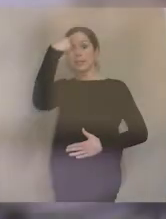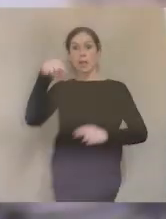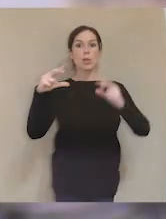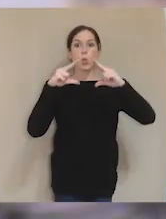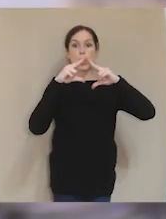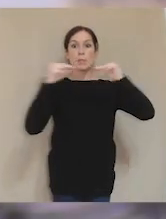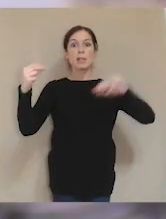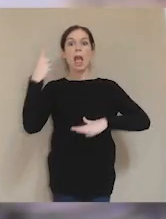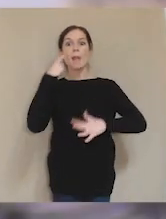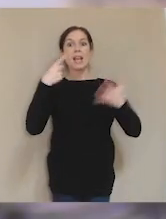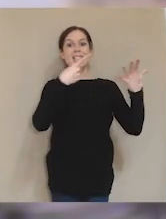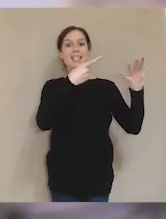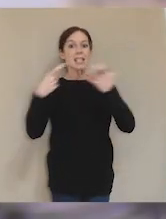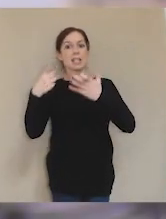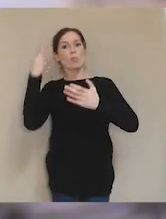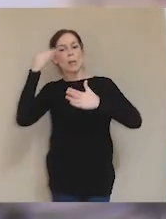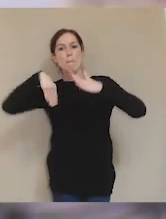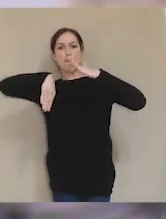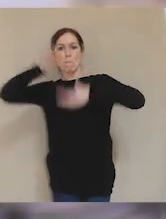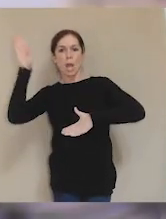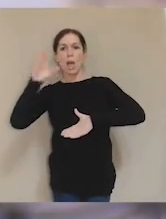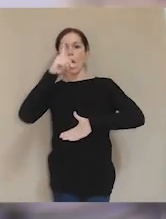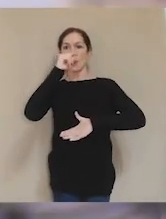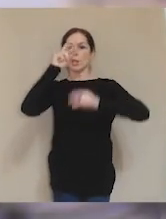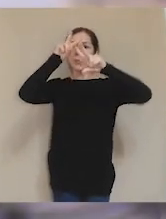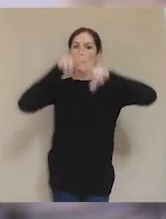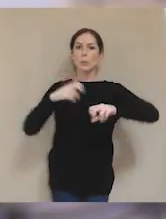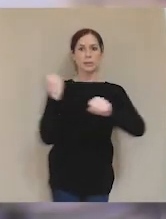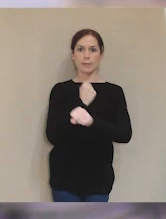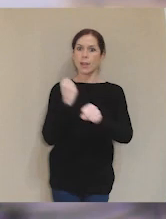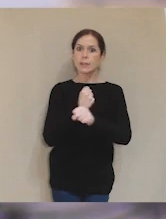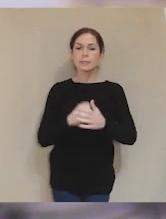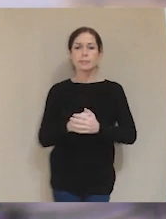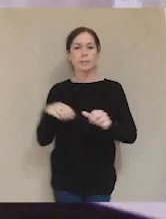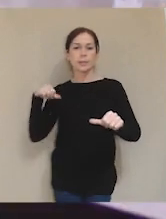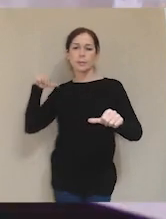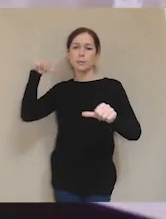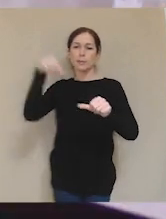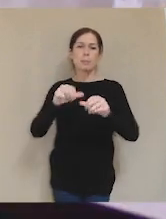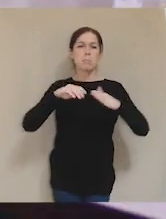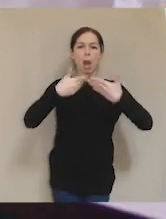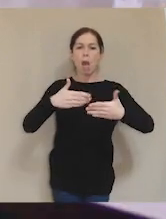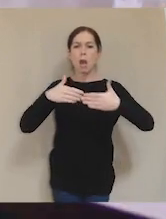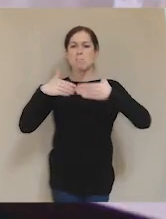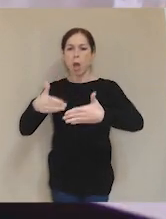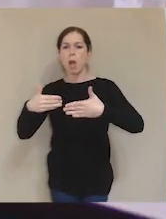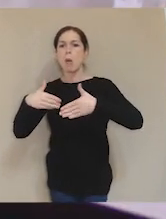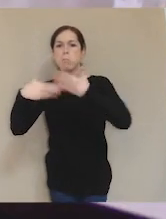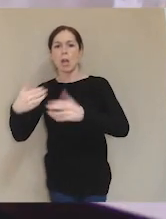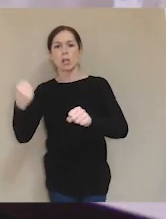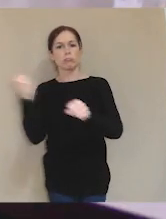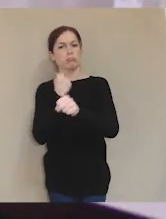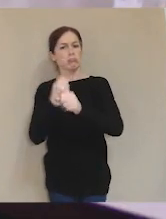sabías que en la universidad media trabajamos más de 600 científicas e investigadoras hemos tenido que romper muchas barreras